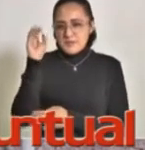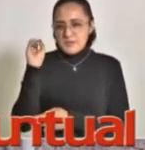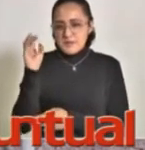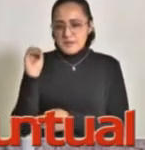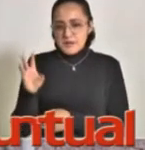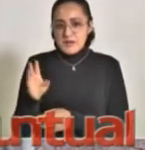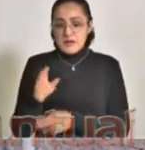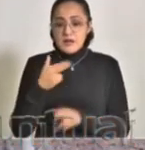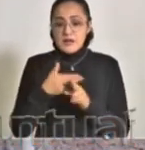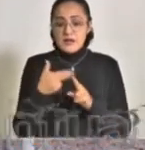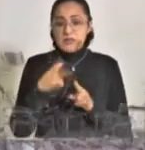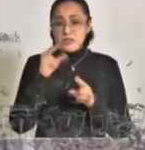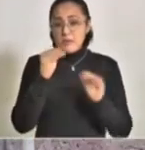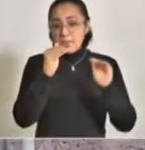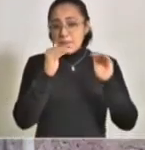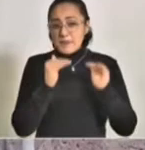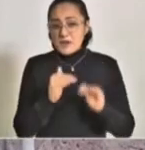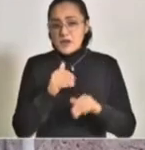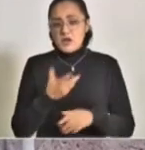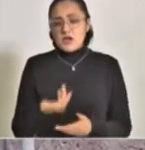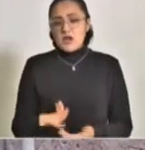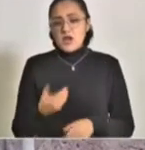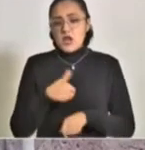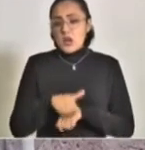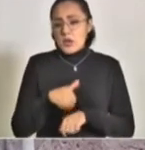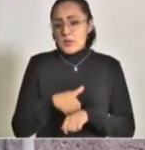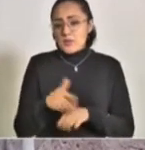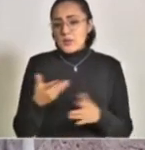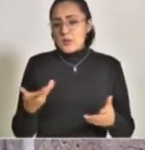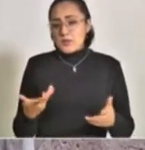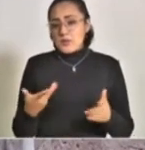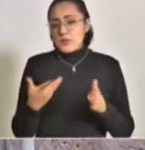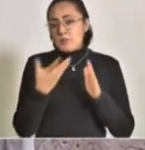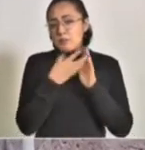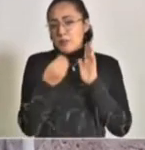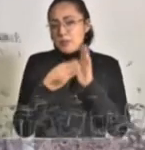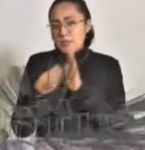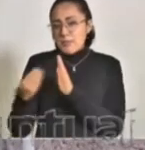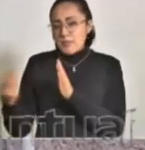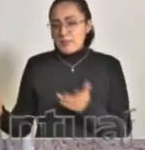Mientras no bajemos de manera muy sensible